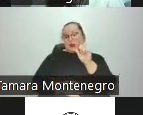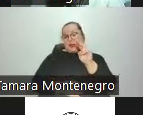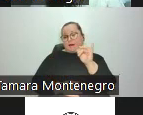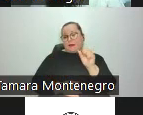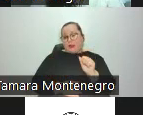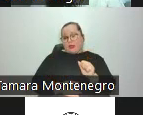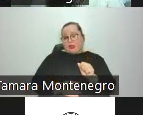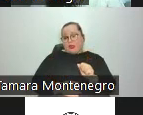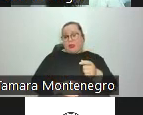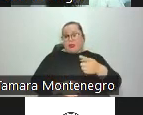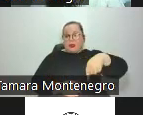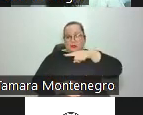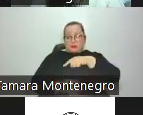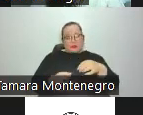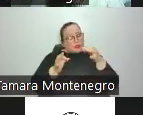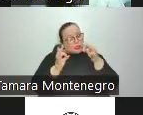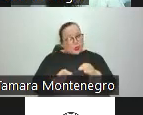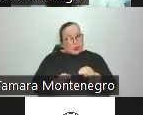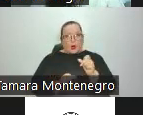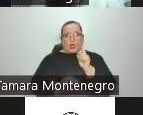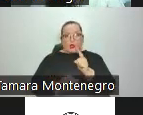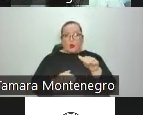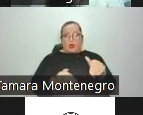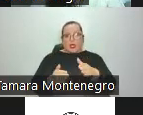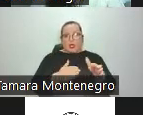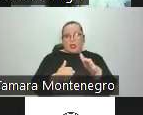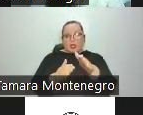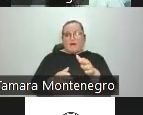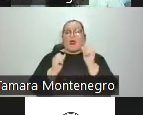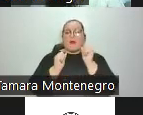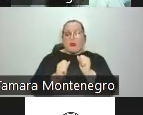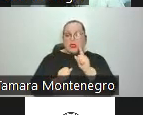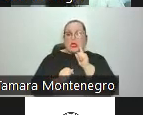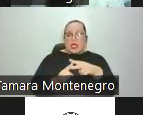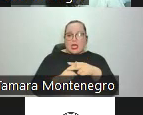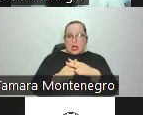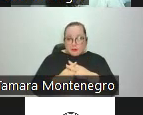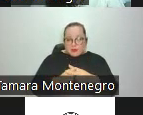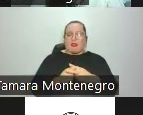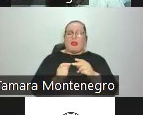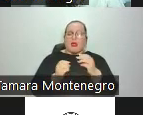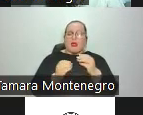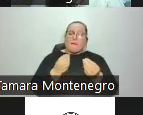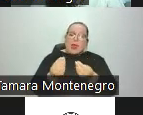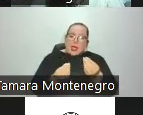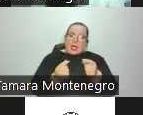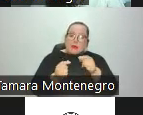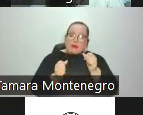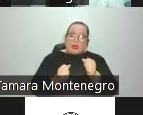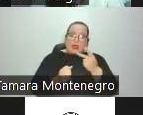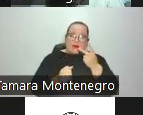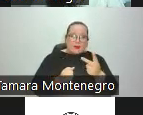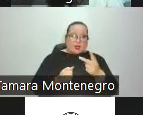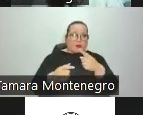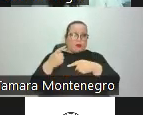y estamos seguras que al estar tú en esta ruta vas a llevarte herramientas para que dejes de ver esa historia laboral